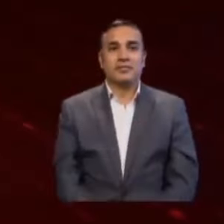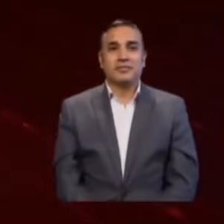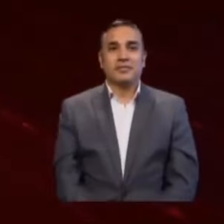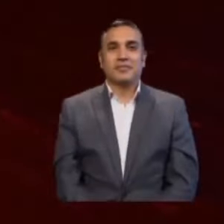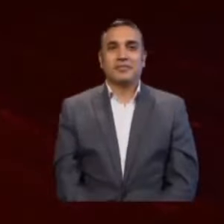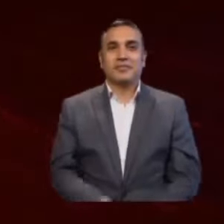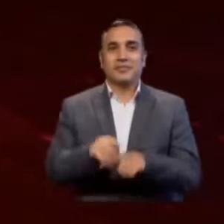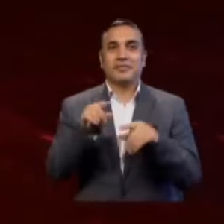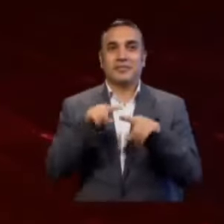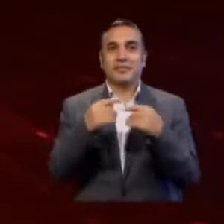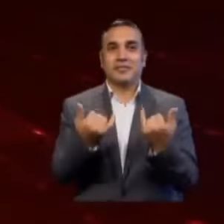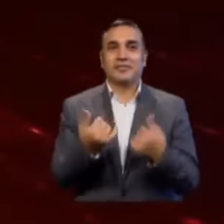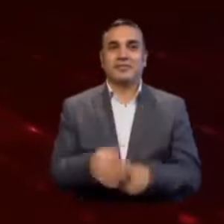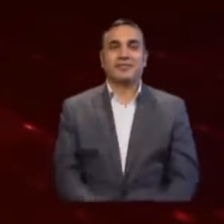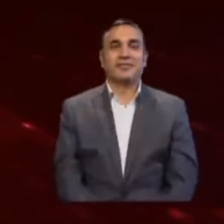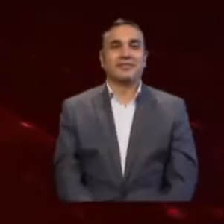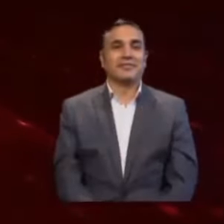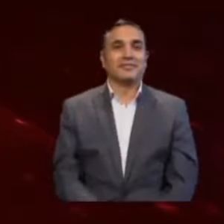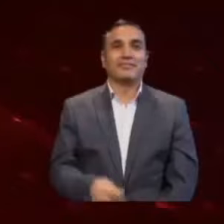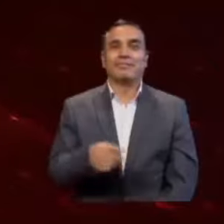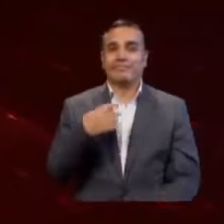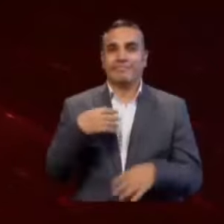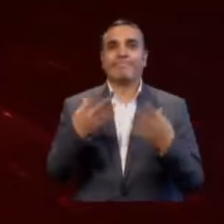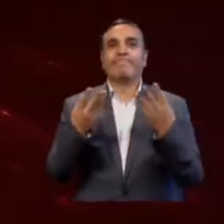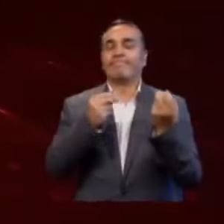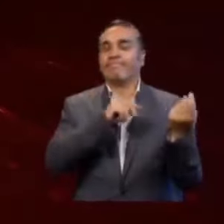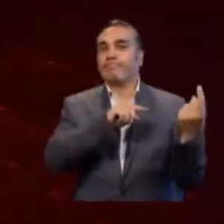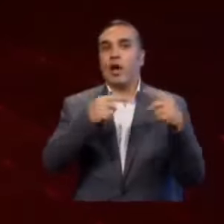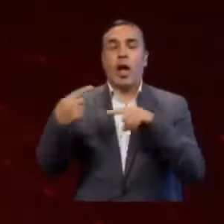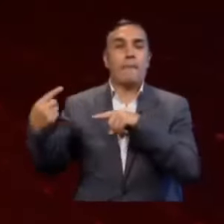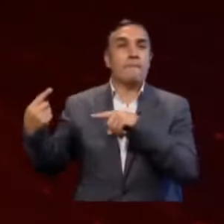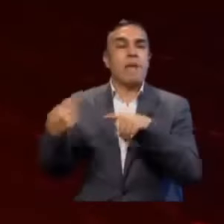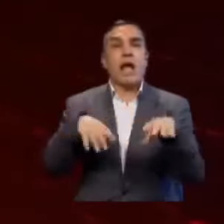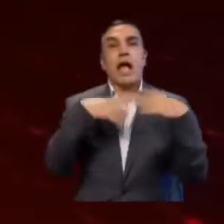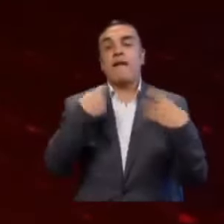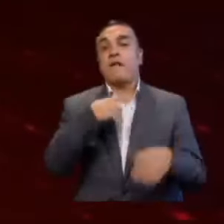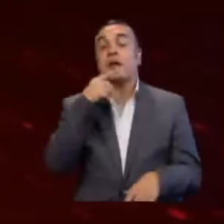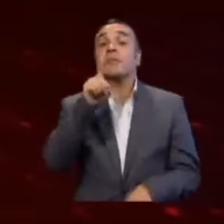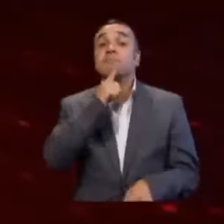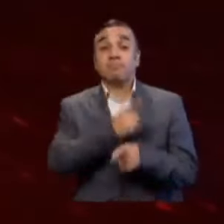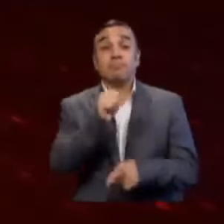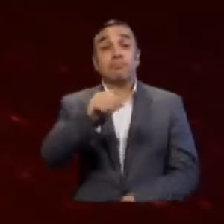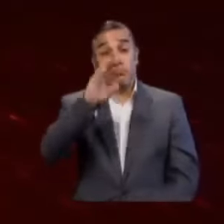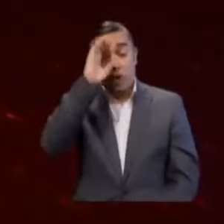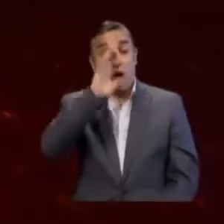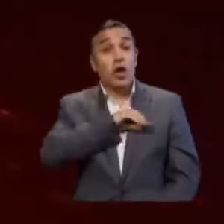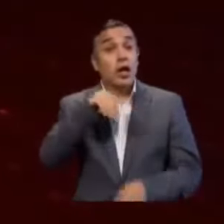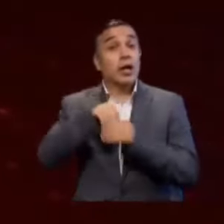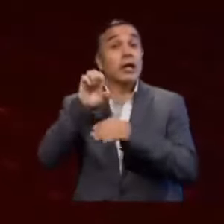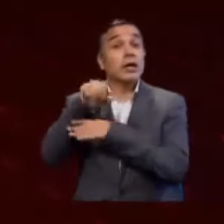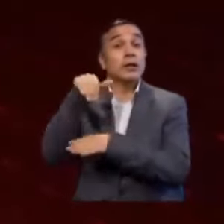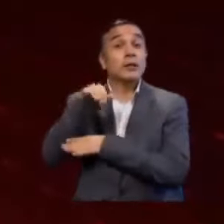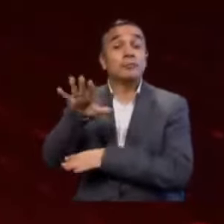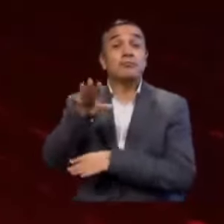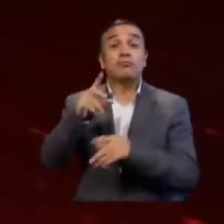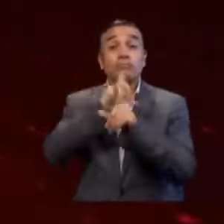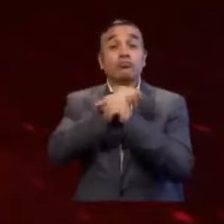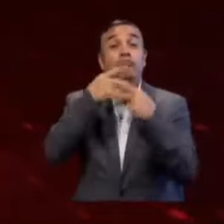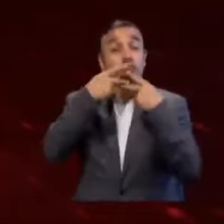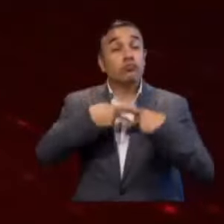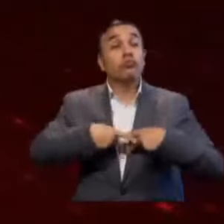al momento de lo que conocemos se ha sembrado el terror, Saskia. Así es, justamente la policía del Ecuador tuiteó hace